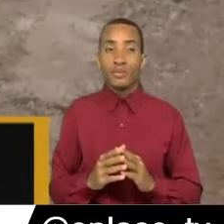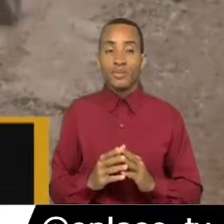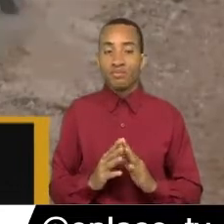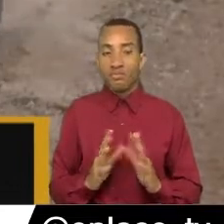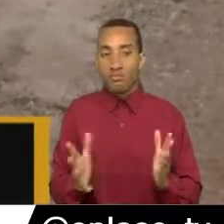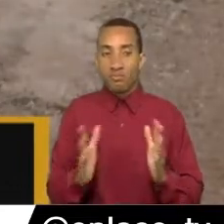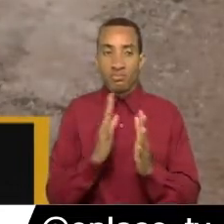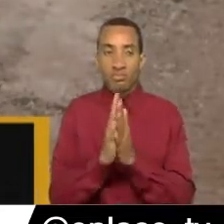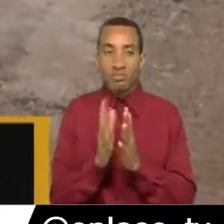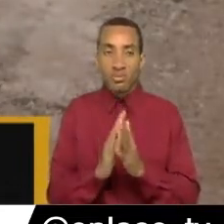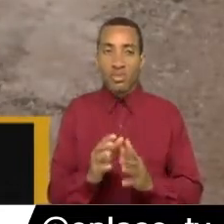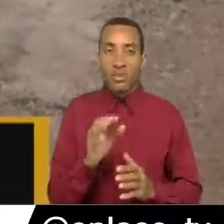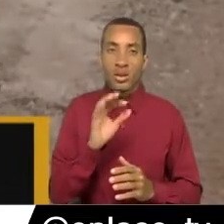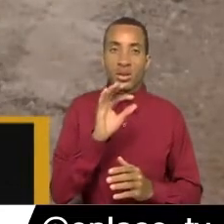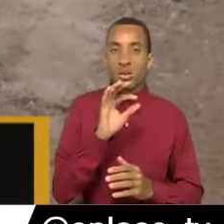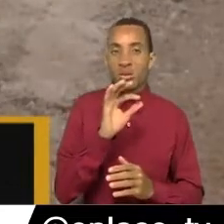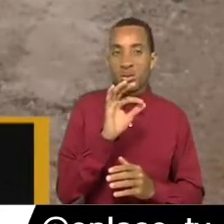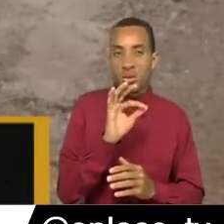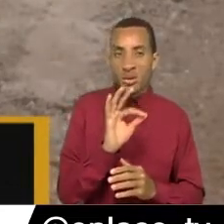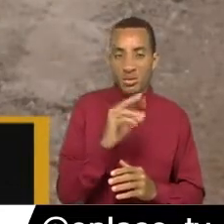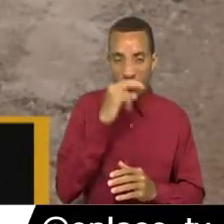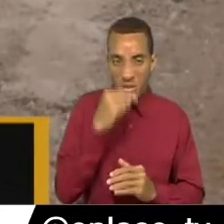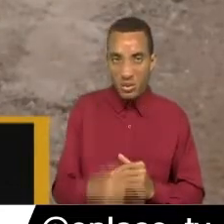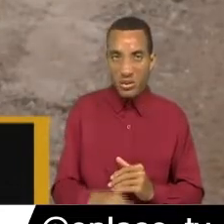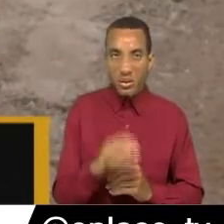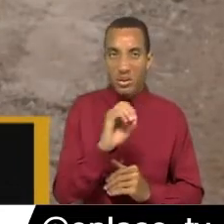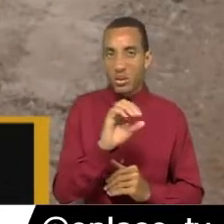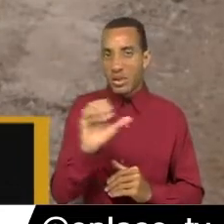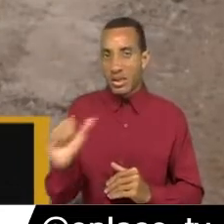niños de 3 y 4 años de edad también incluidos en el tema de este